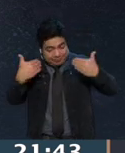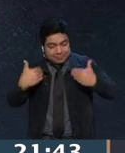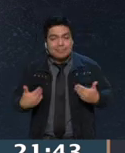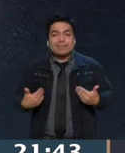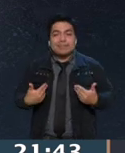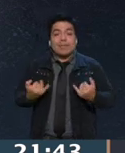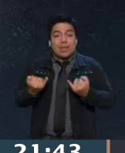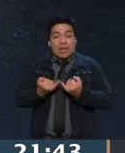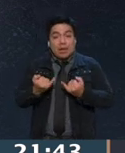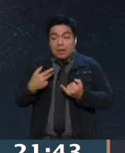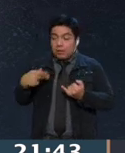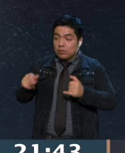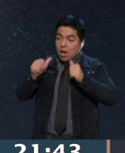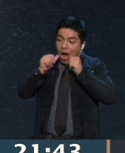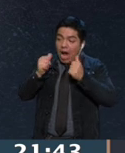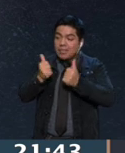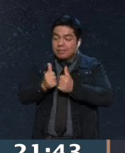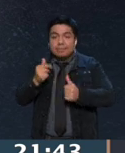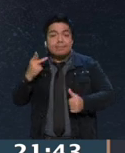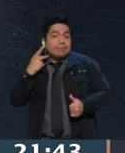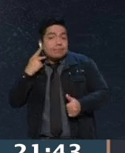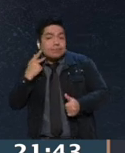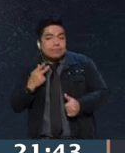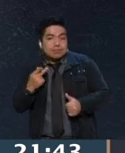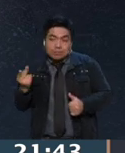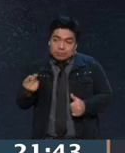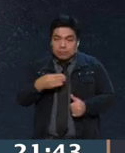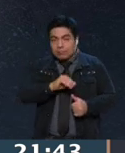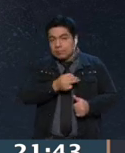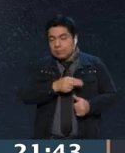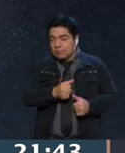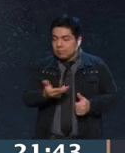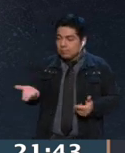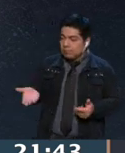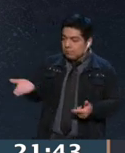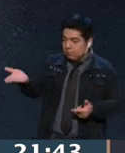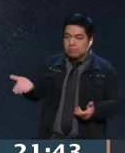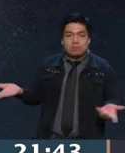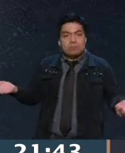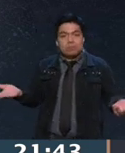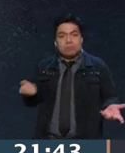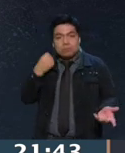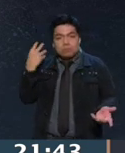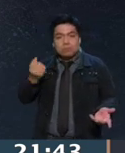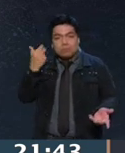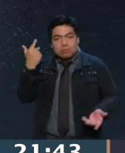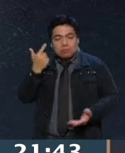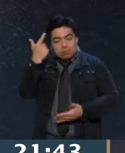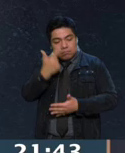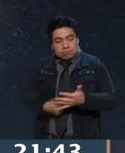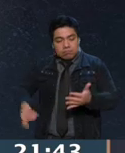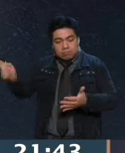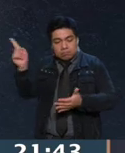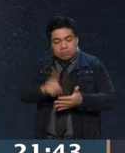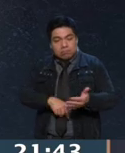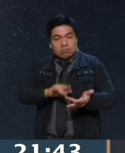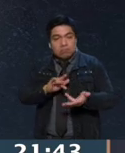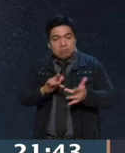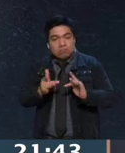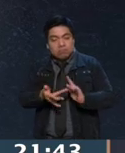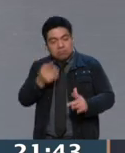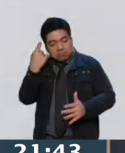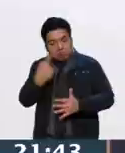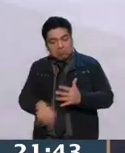como a su organización política. Por lo anterior, el morenista solicitó medidas cautelares para que el evento mencionado sea retirado de las redes sociales.